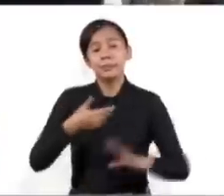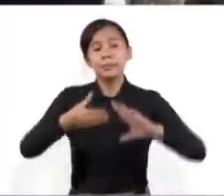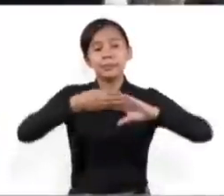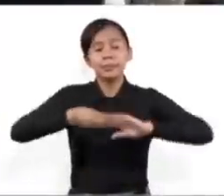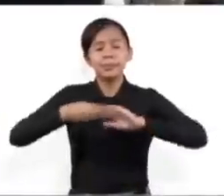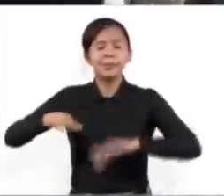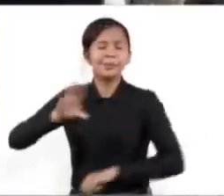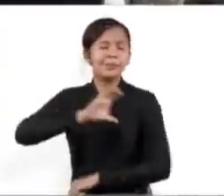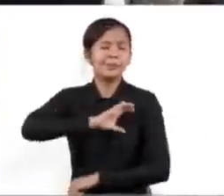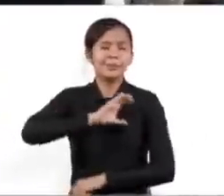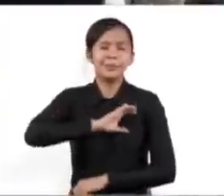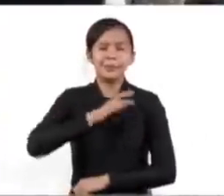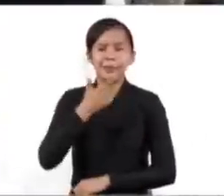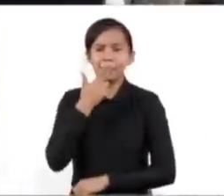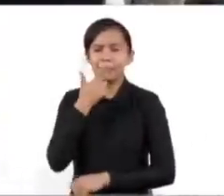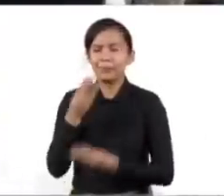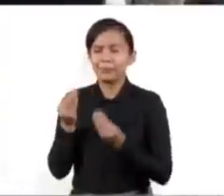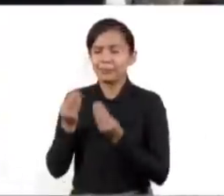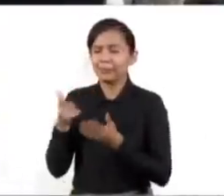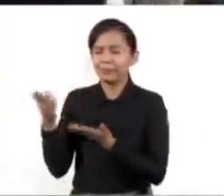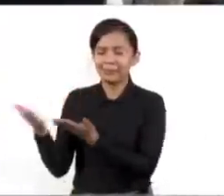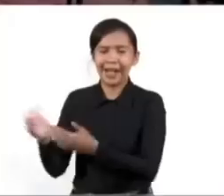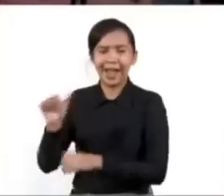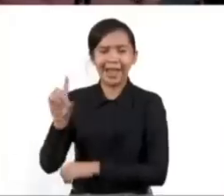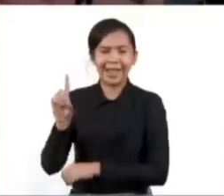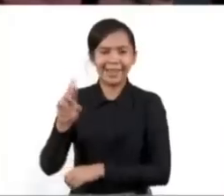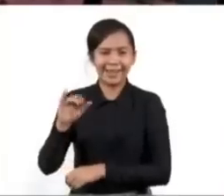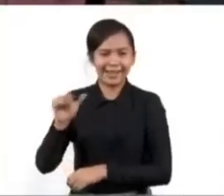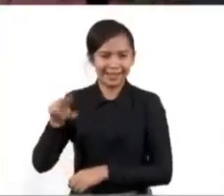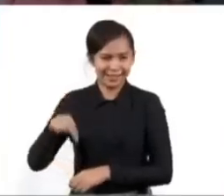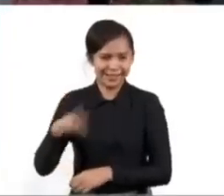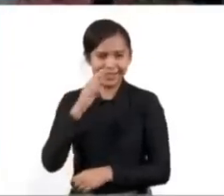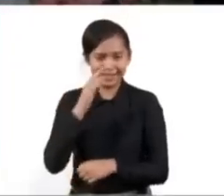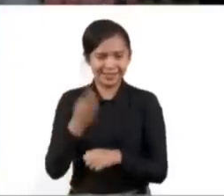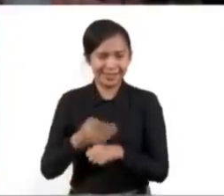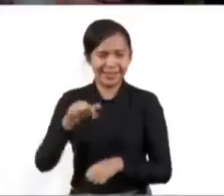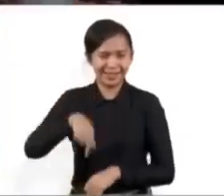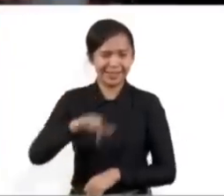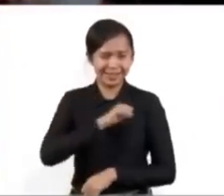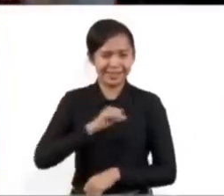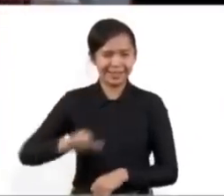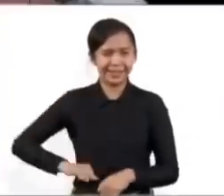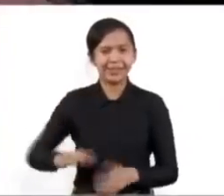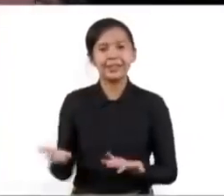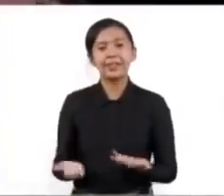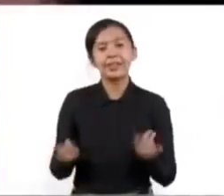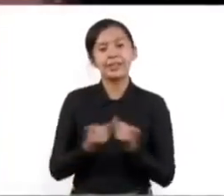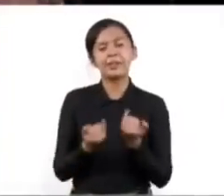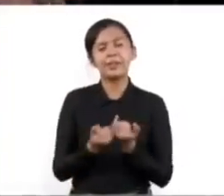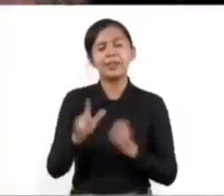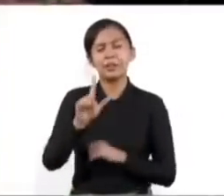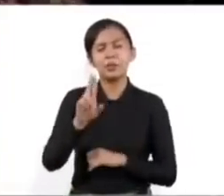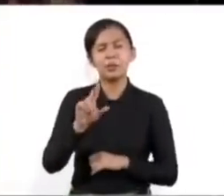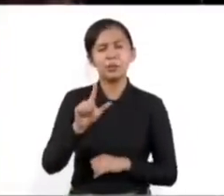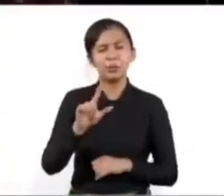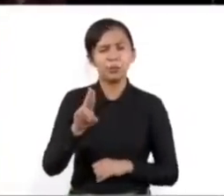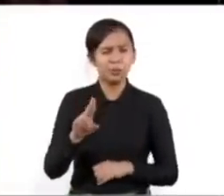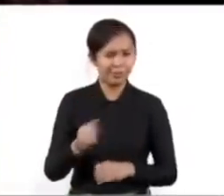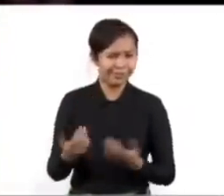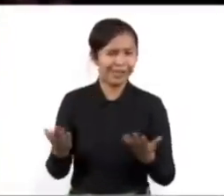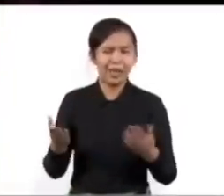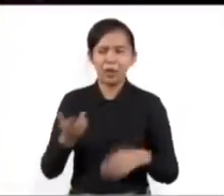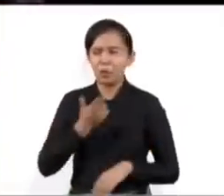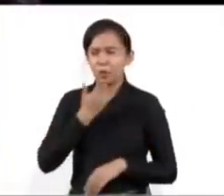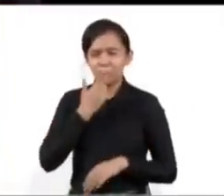mucho cariño al alcalde de Coajimalpa, Adrián Rubalcaba. De igual manera, a la diputada Lulú, también la saludo con mucho